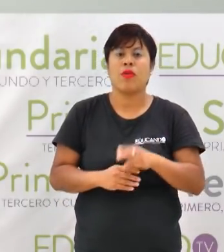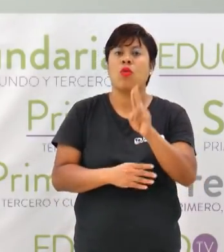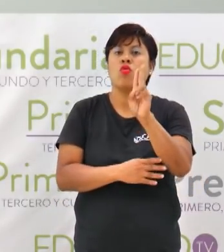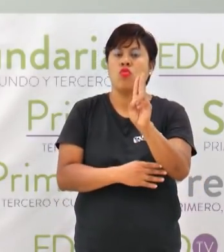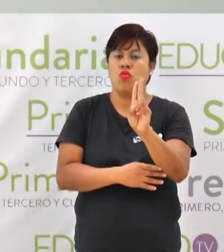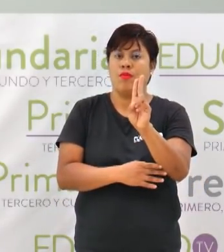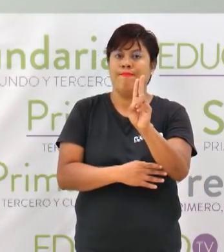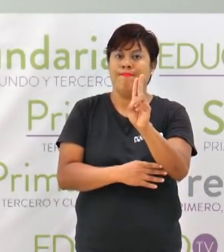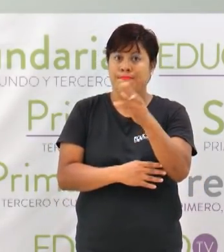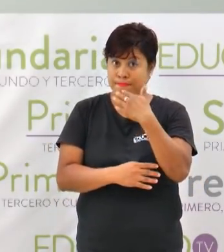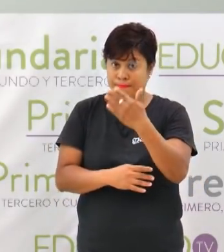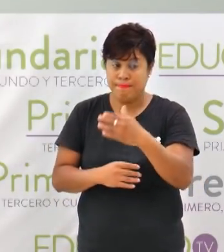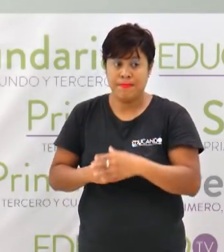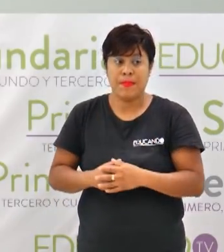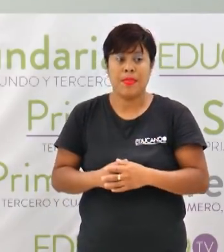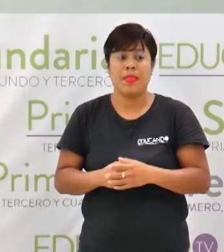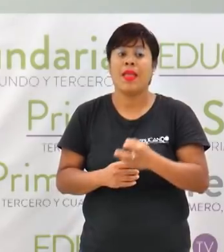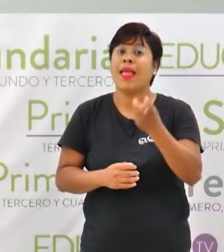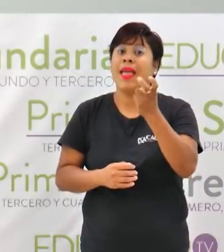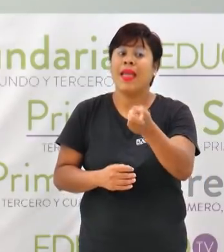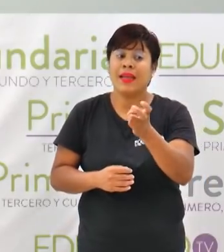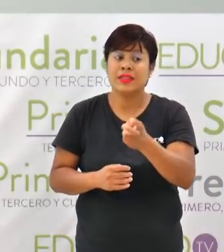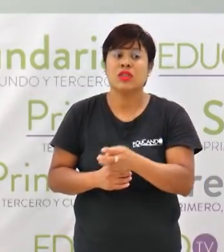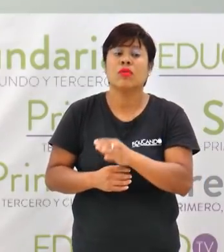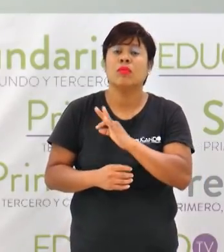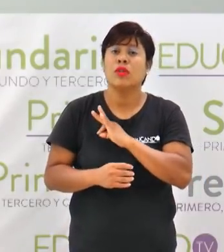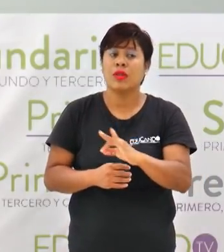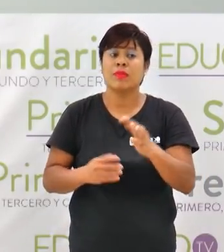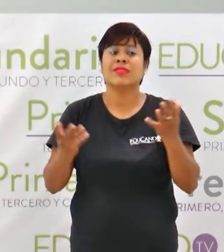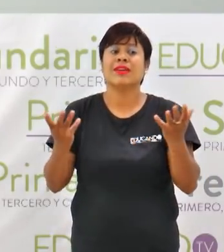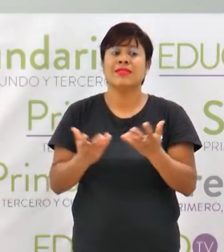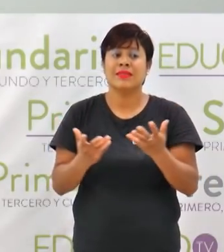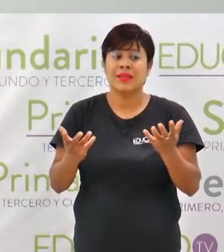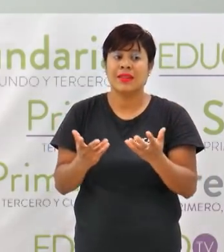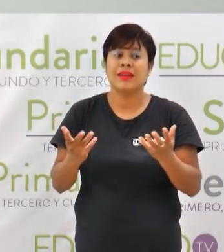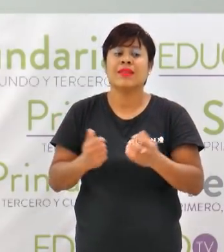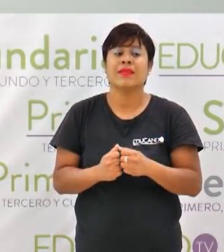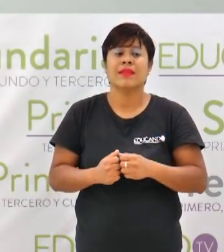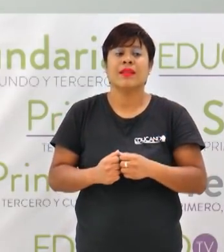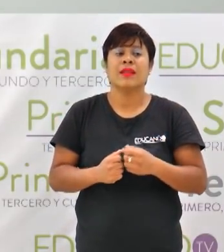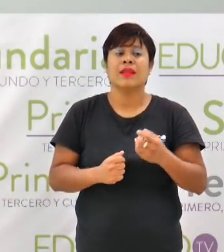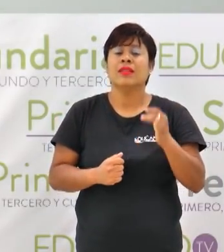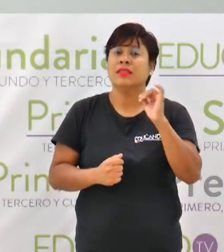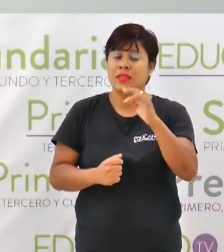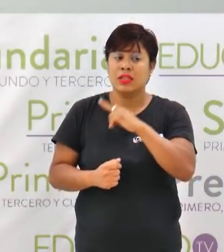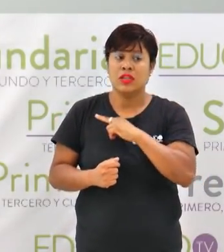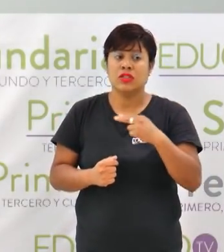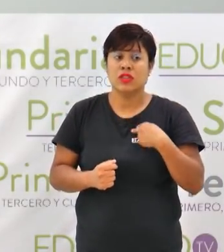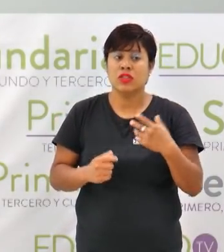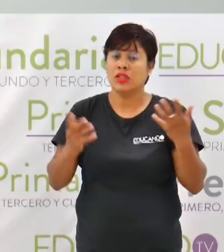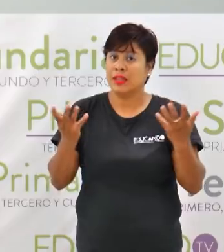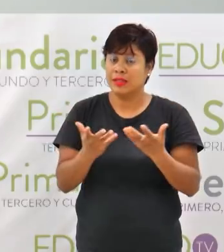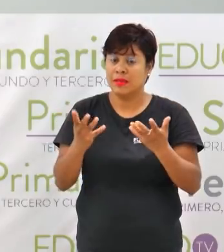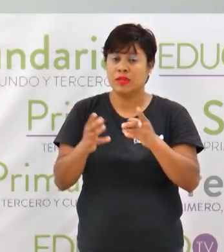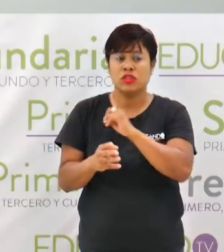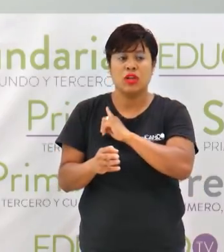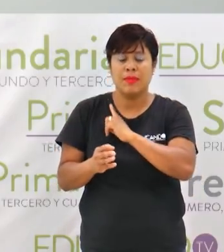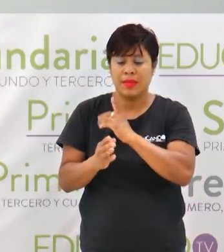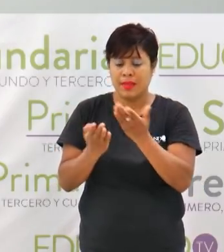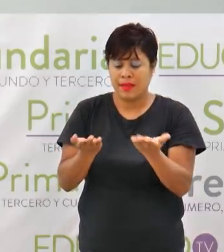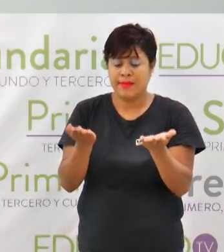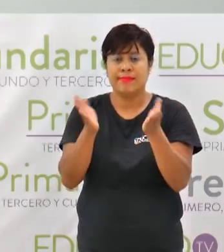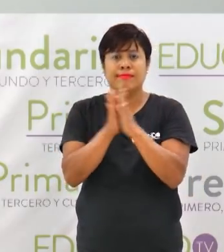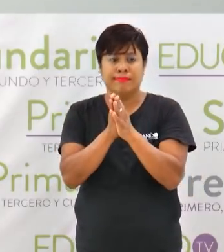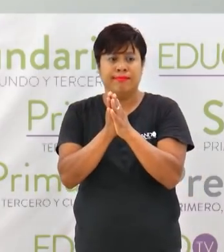U, ¿bien? Y esto va a permitir hacer que si nosotros hacemos un simple y